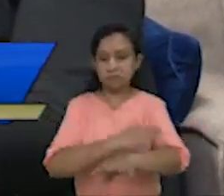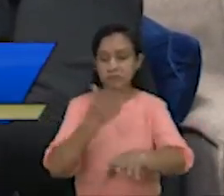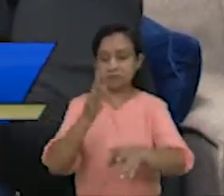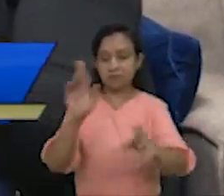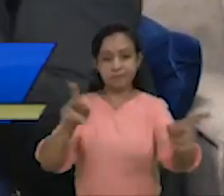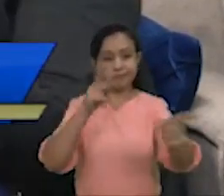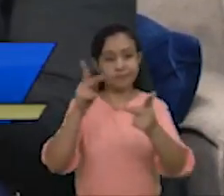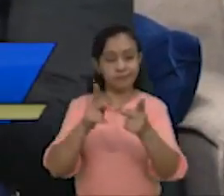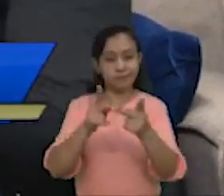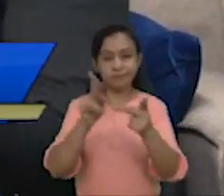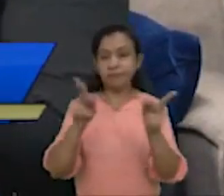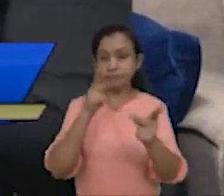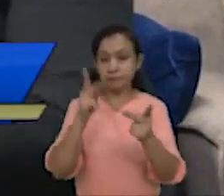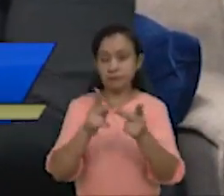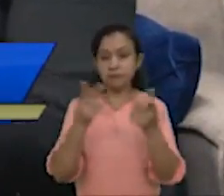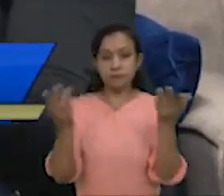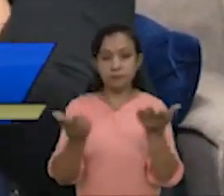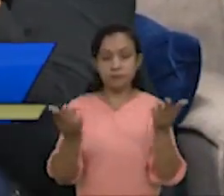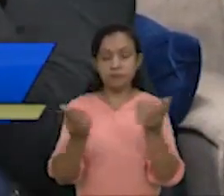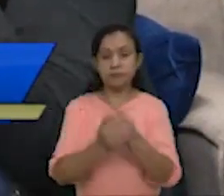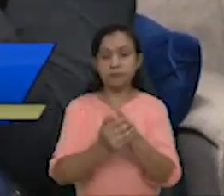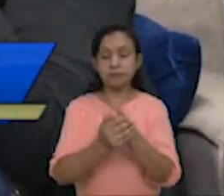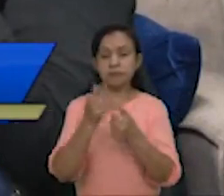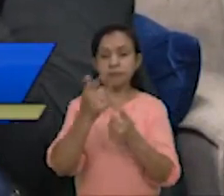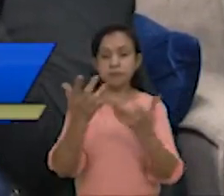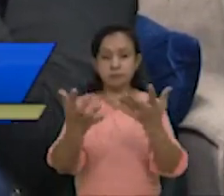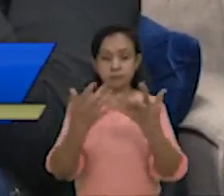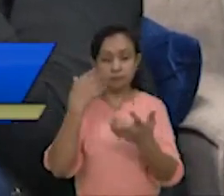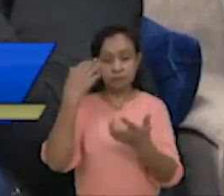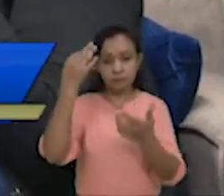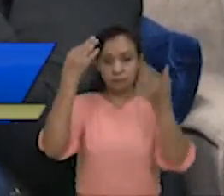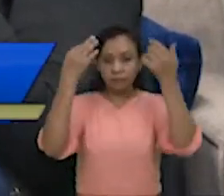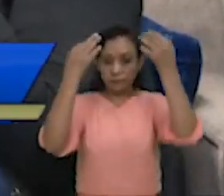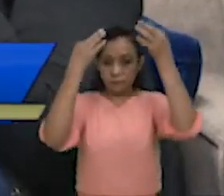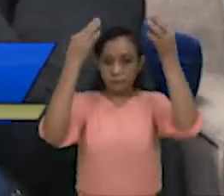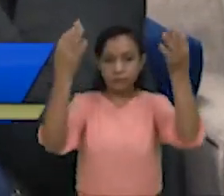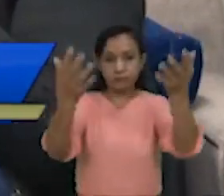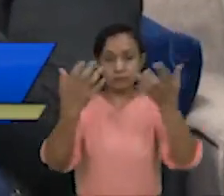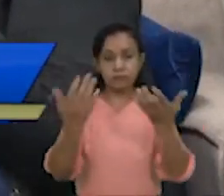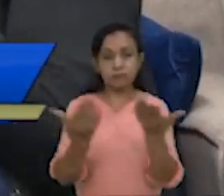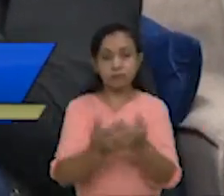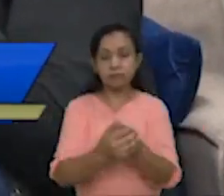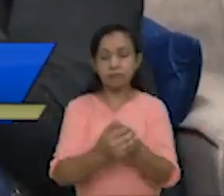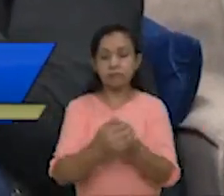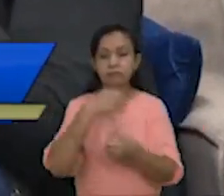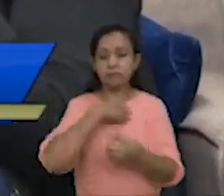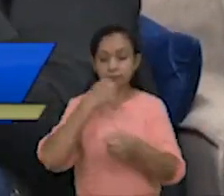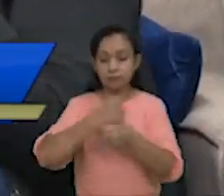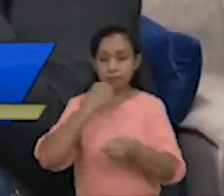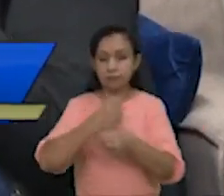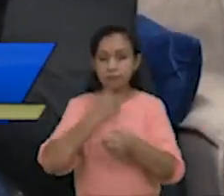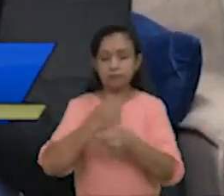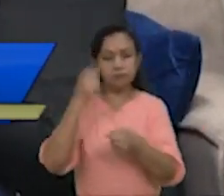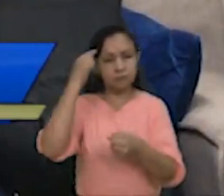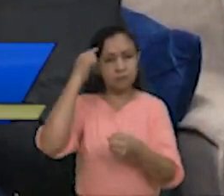pleno, quizás no completo, pero sí pleno en esa aspiración profesional que tenés si no sos consecuente con lo que